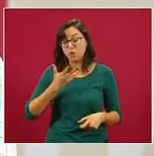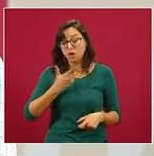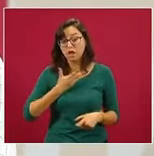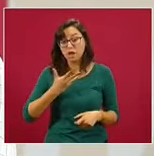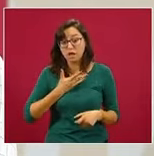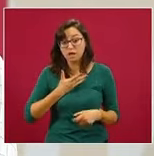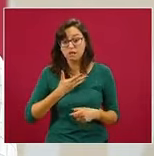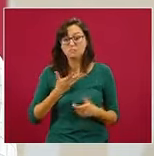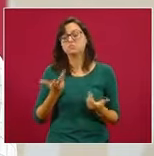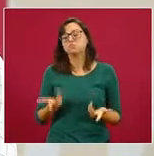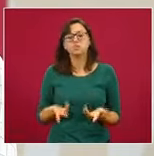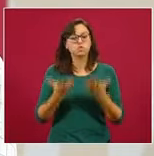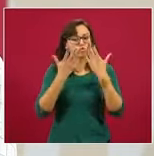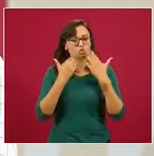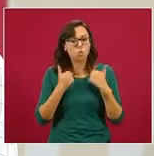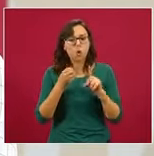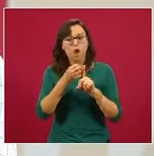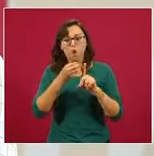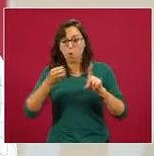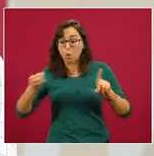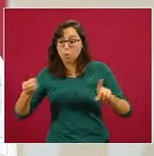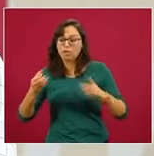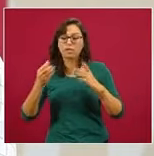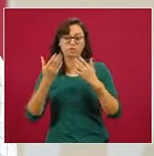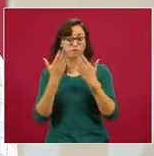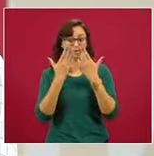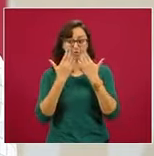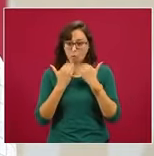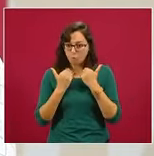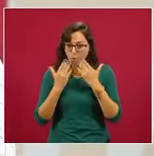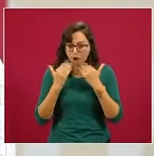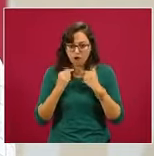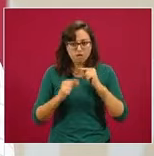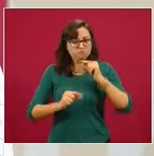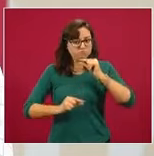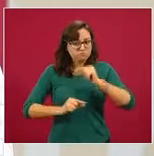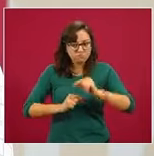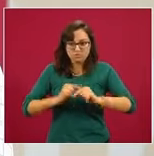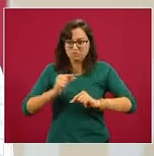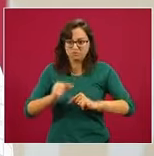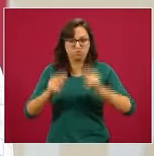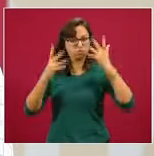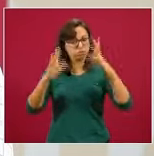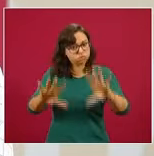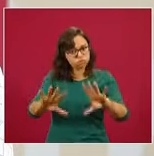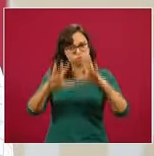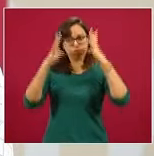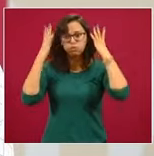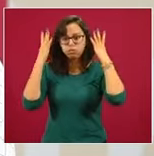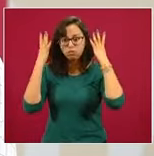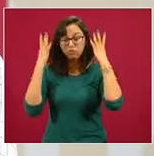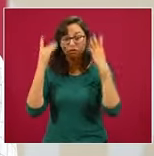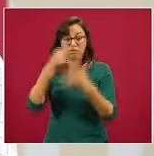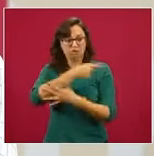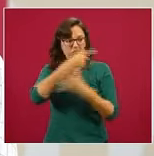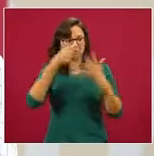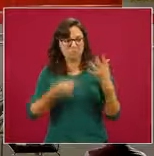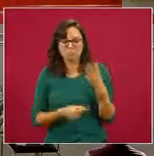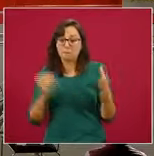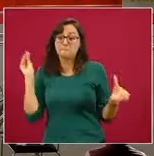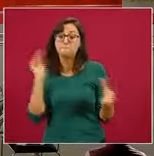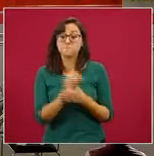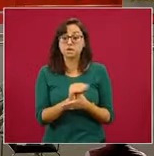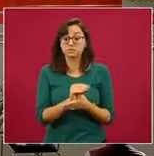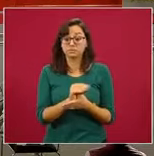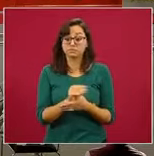manera ordenada, paulatina y con todas las medidas de prevención que se deben de llevar a cabo,